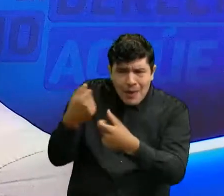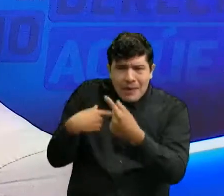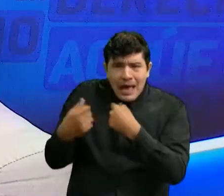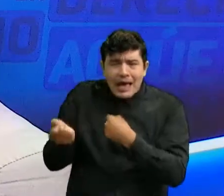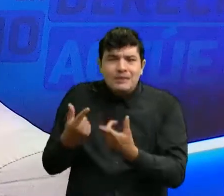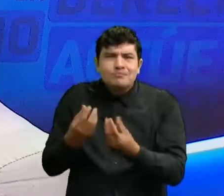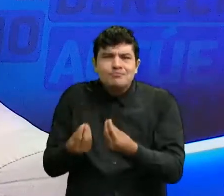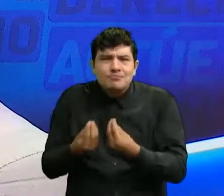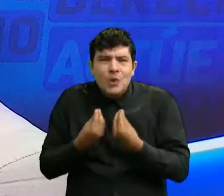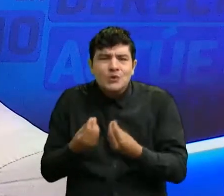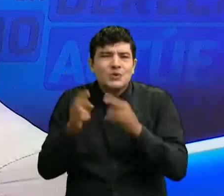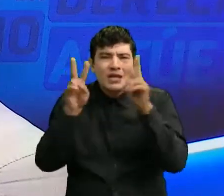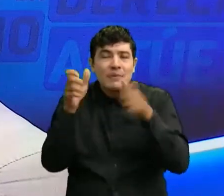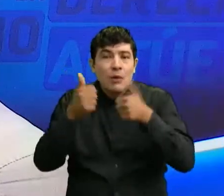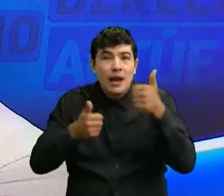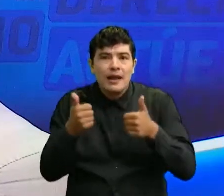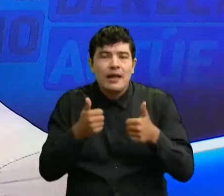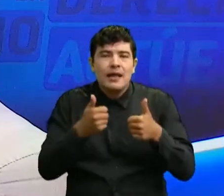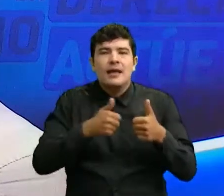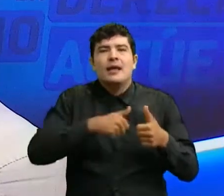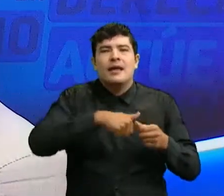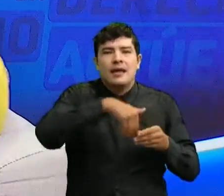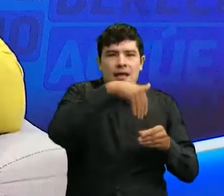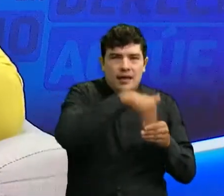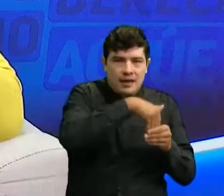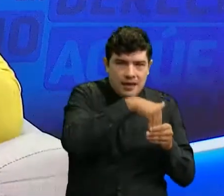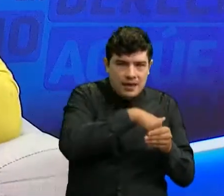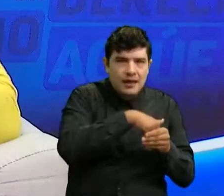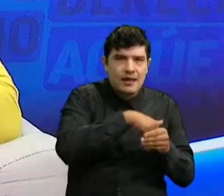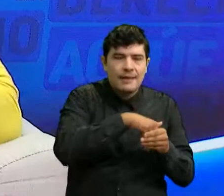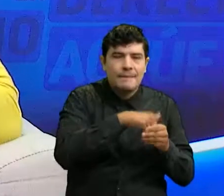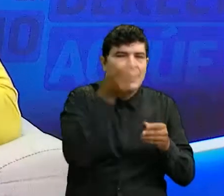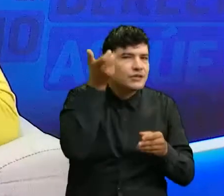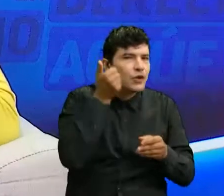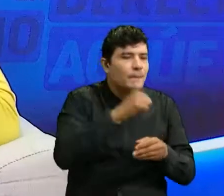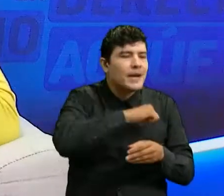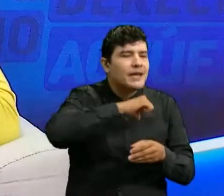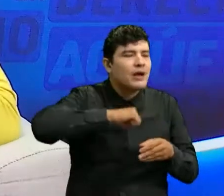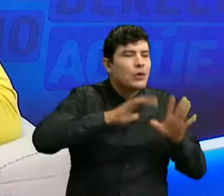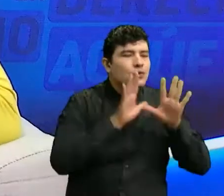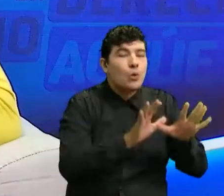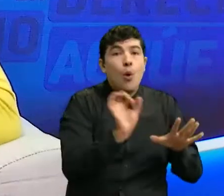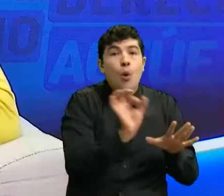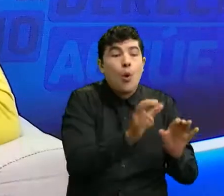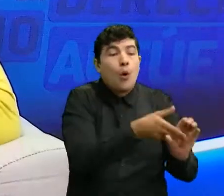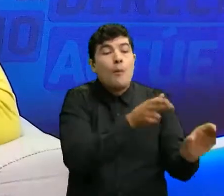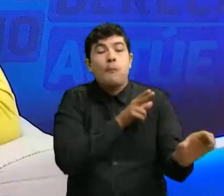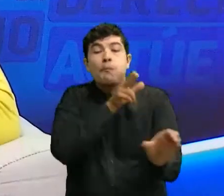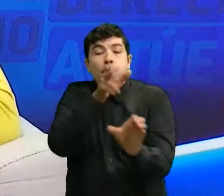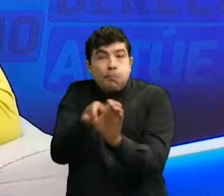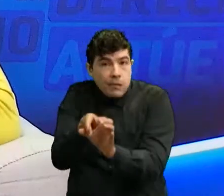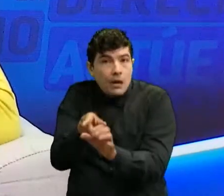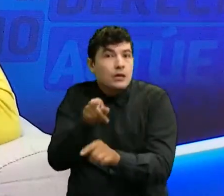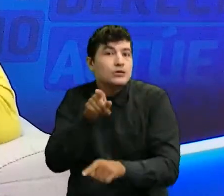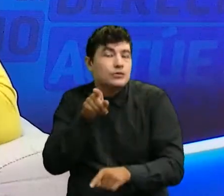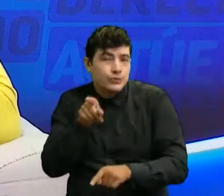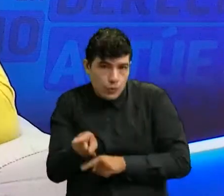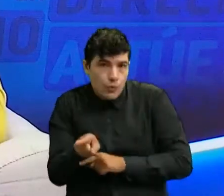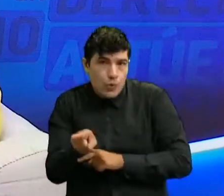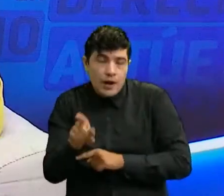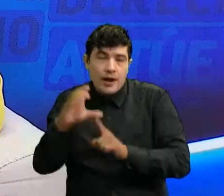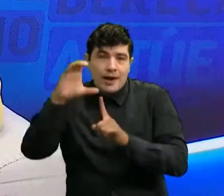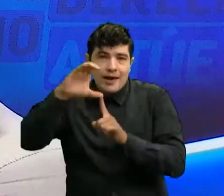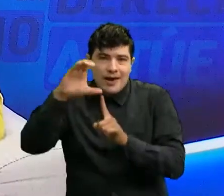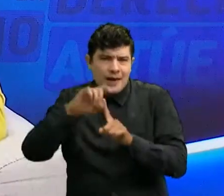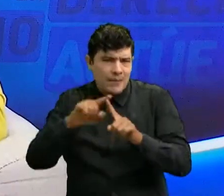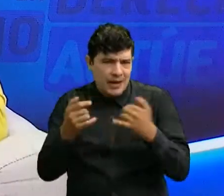de pensiones privado o si cambiarse a Colpensiones? Prevemos que sean nuestros televidentes a través de